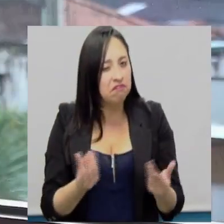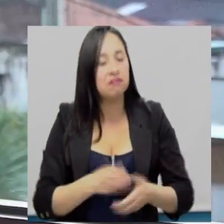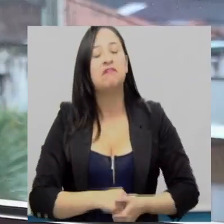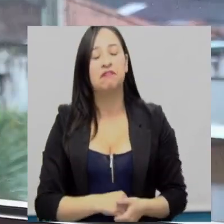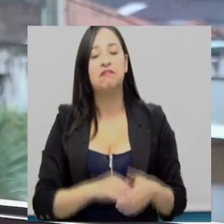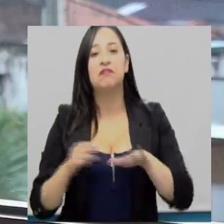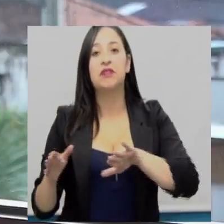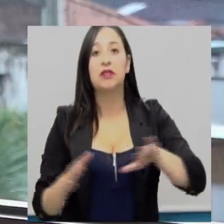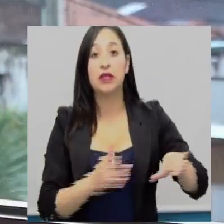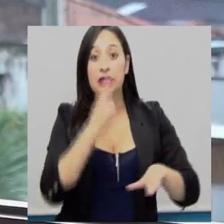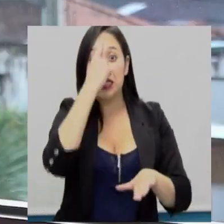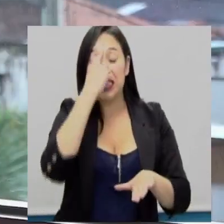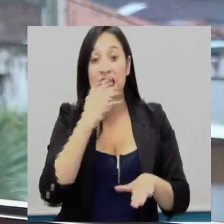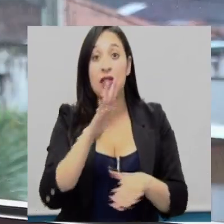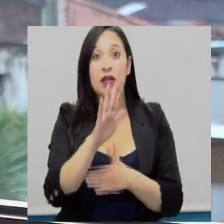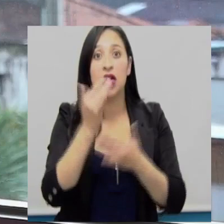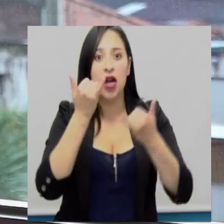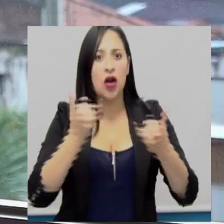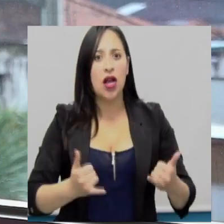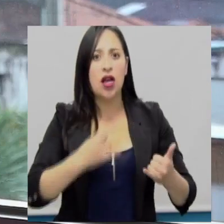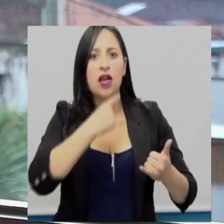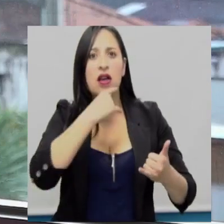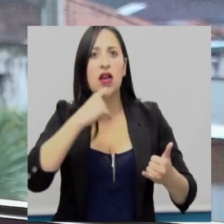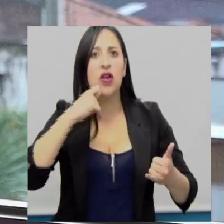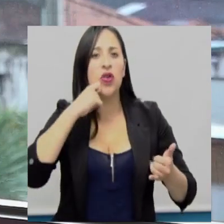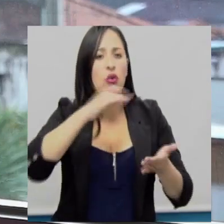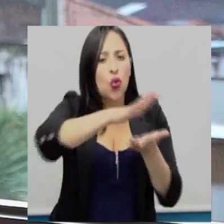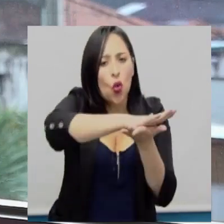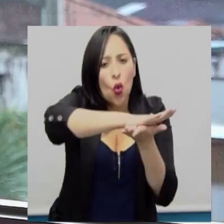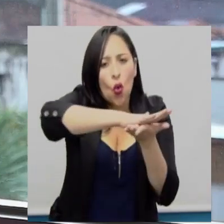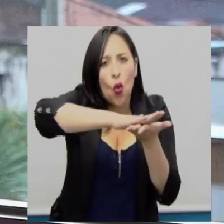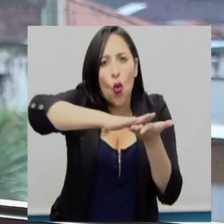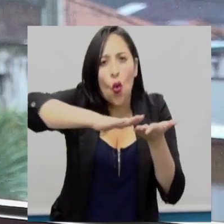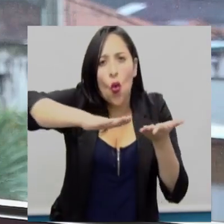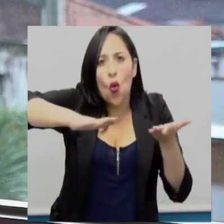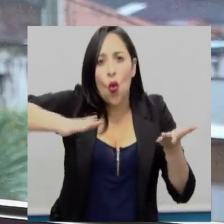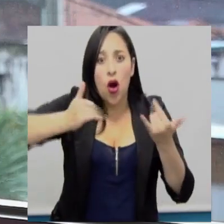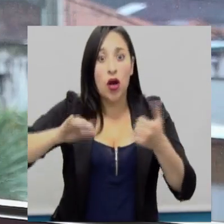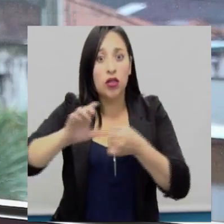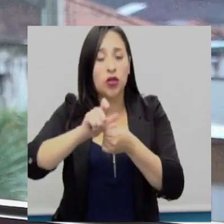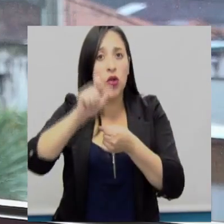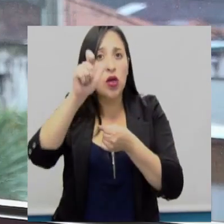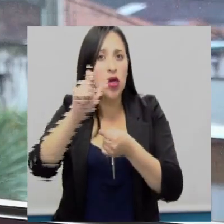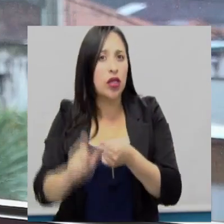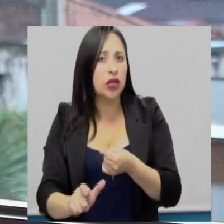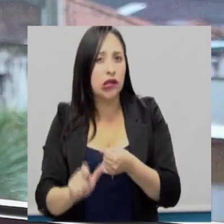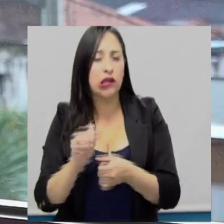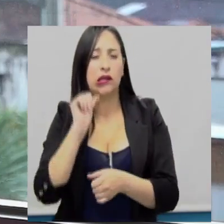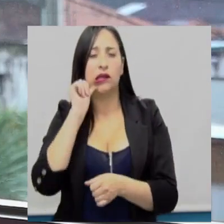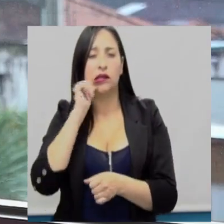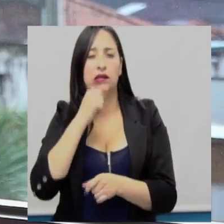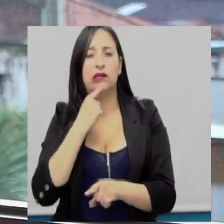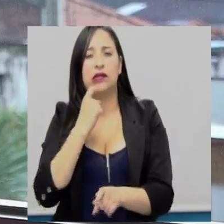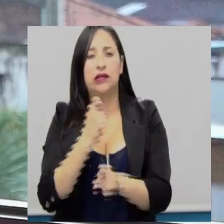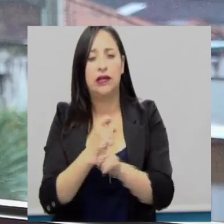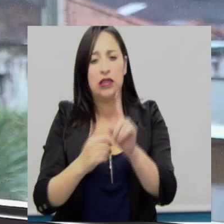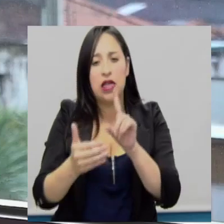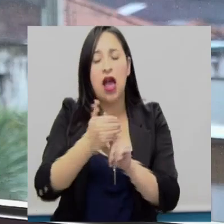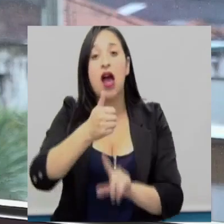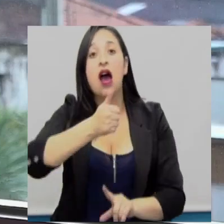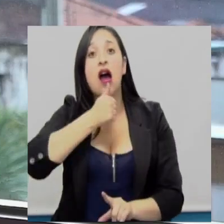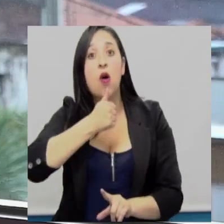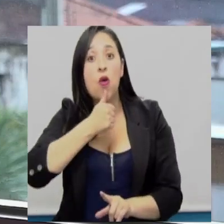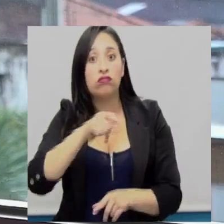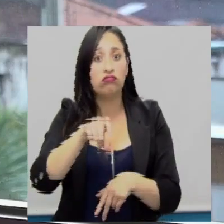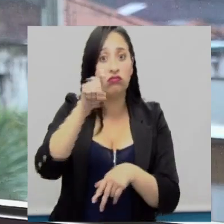La ciudad de Santa Marta vive una de las peores sequías de su historia. Los ciudadanos sufren para conseguir agua y